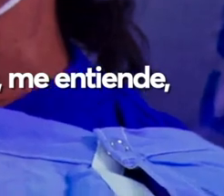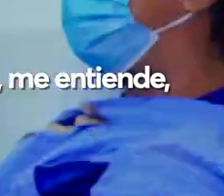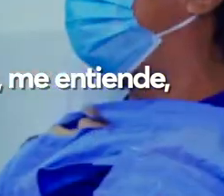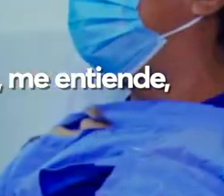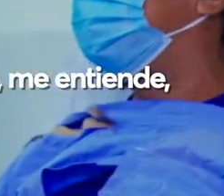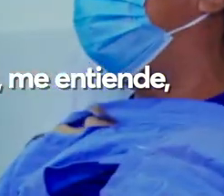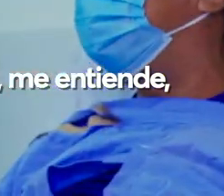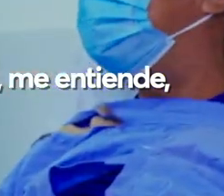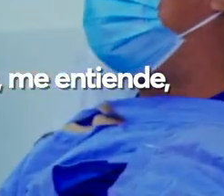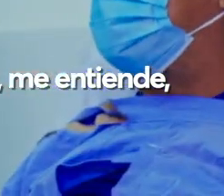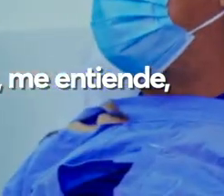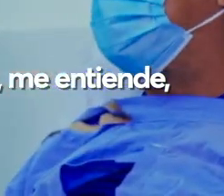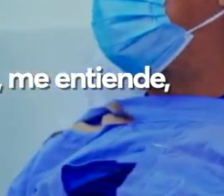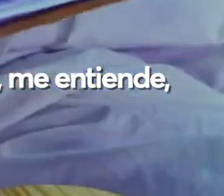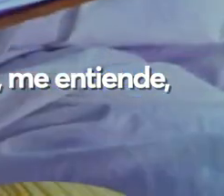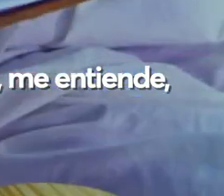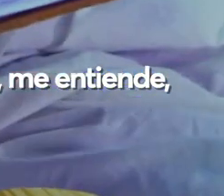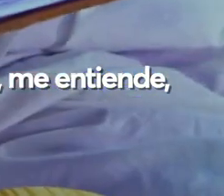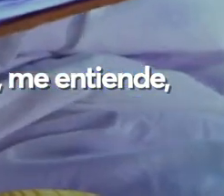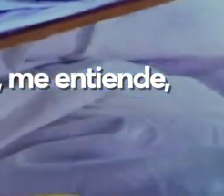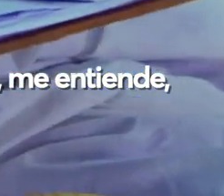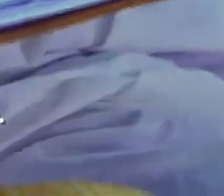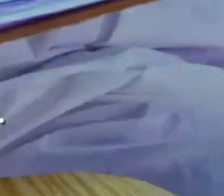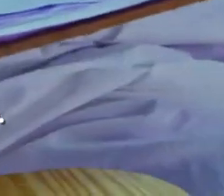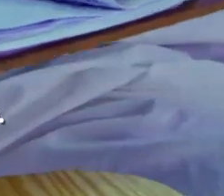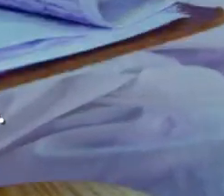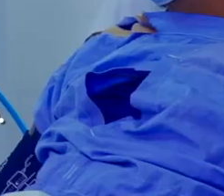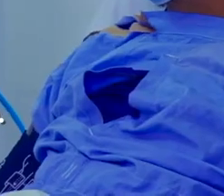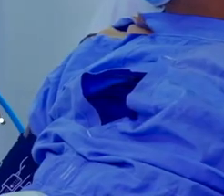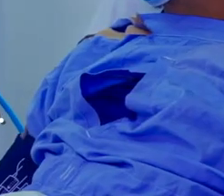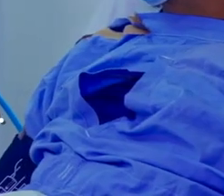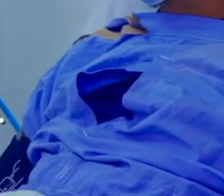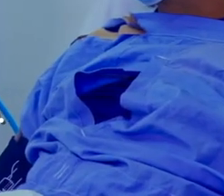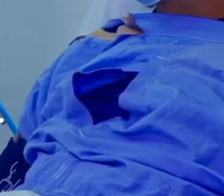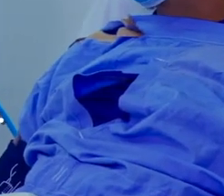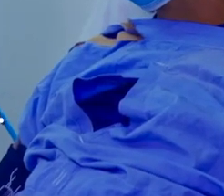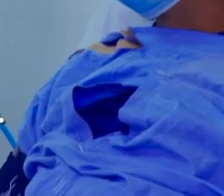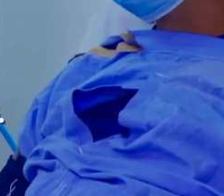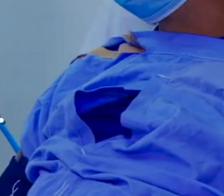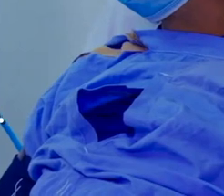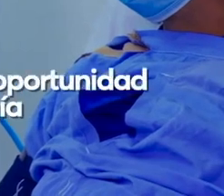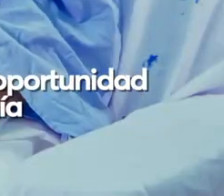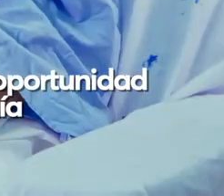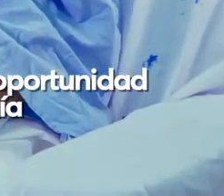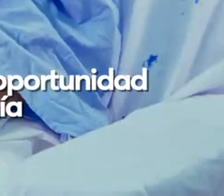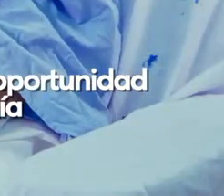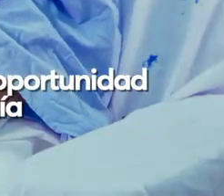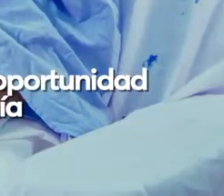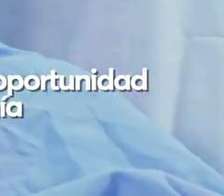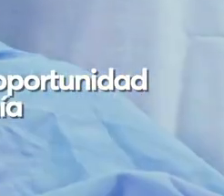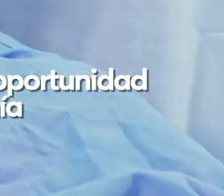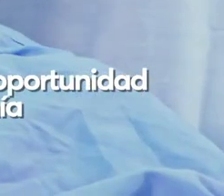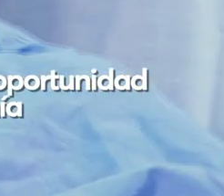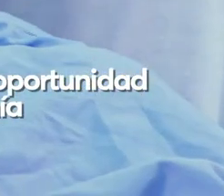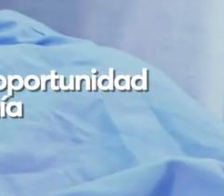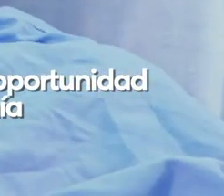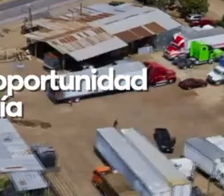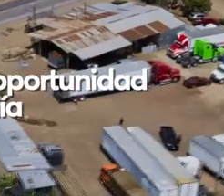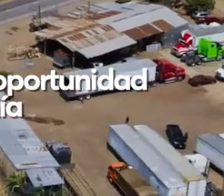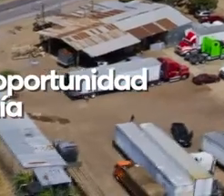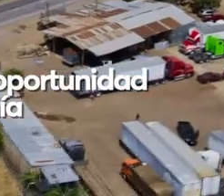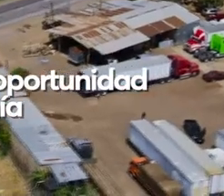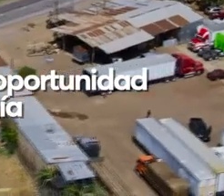demasiado bien, ¿me entiendes? Porque yo ingresé aquí en un estado bastante crítico. Ha sido una